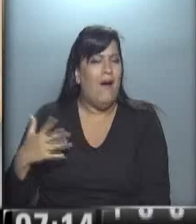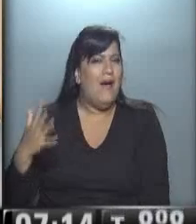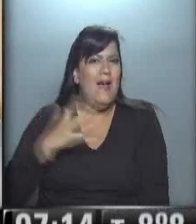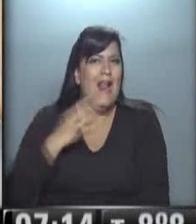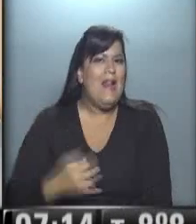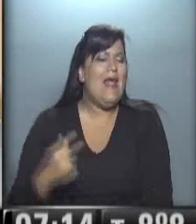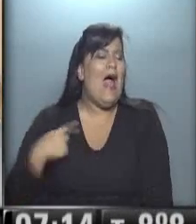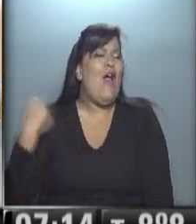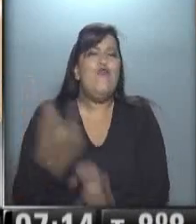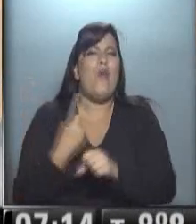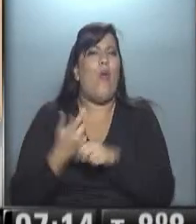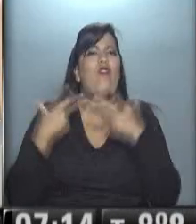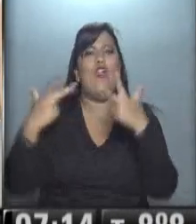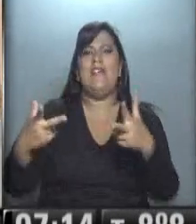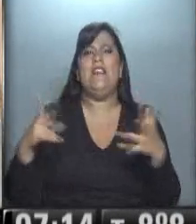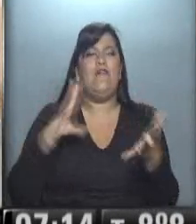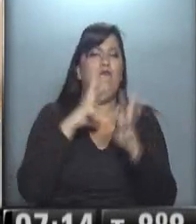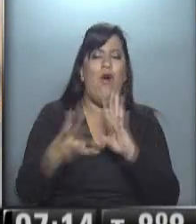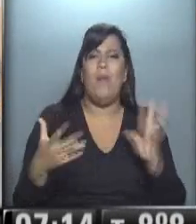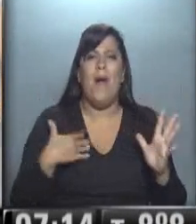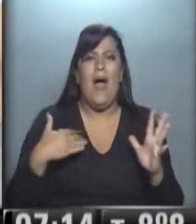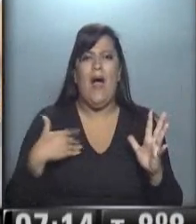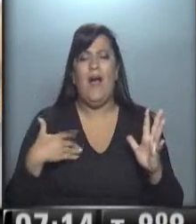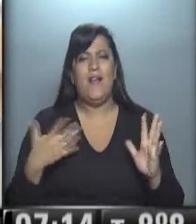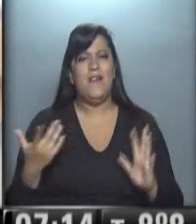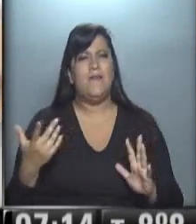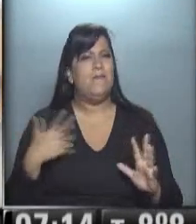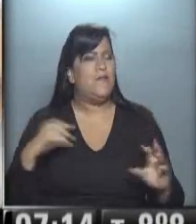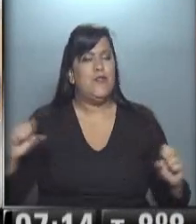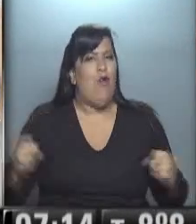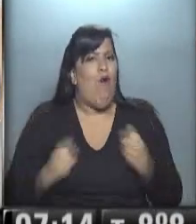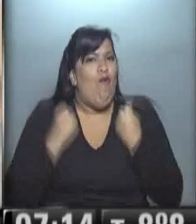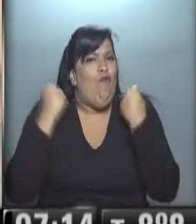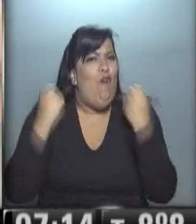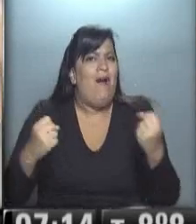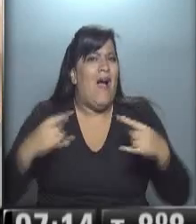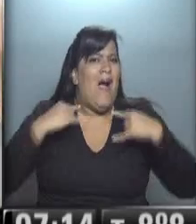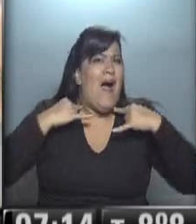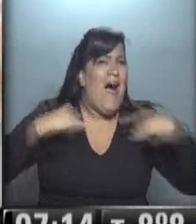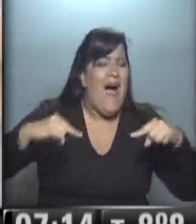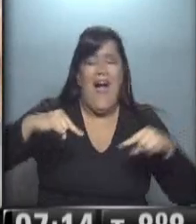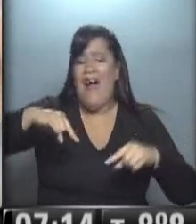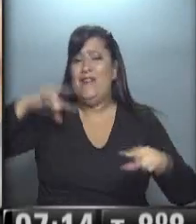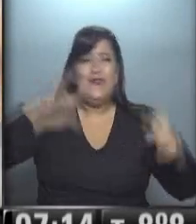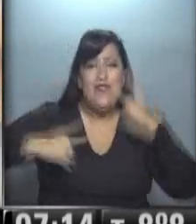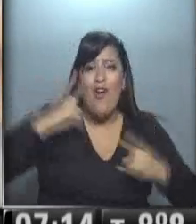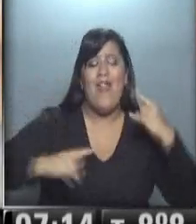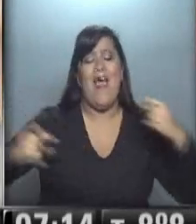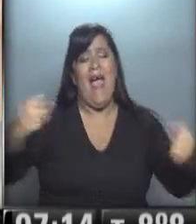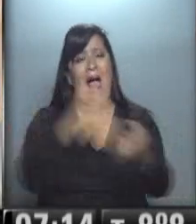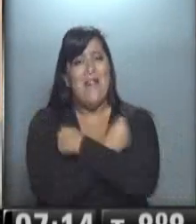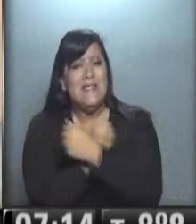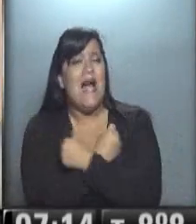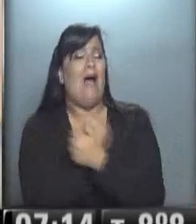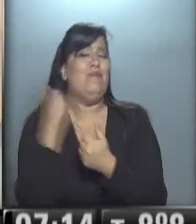yo no puedo escribir lo que me vino así, como una fuerza y una cosa, pero grité y lloré y nos abrazamos,